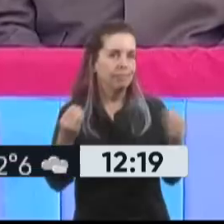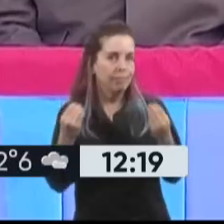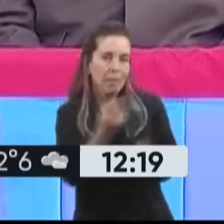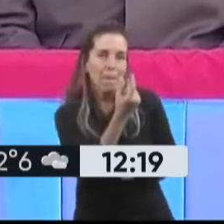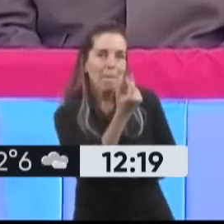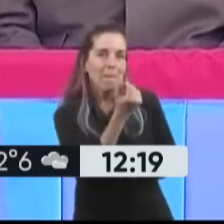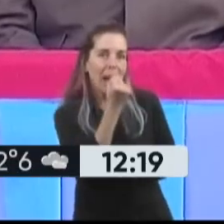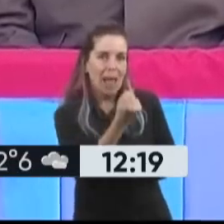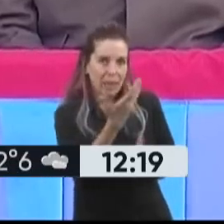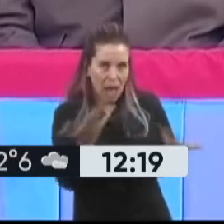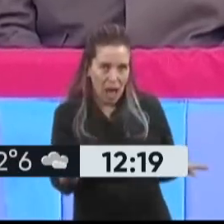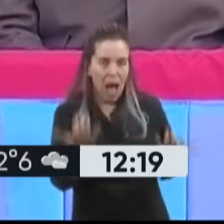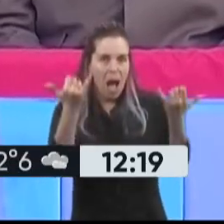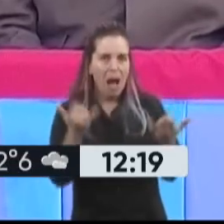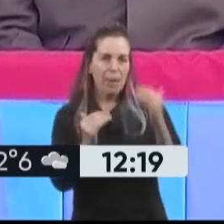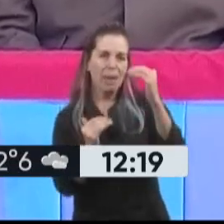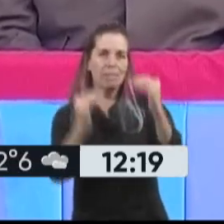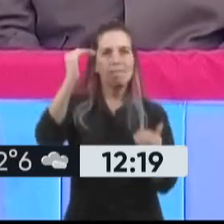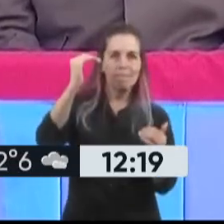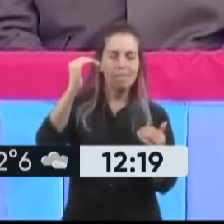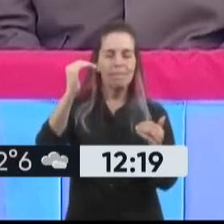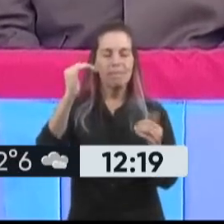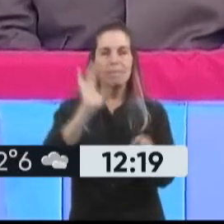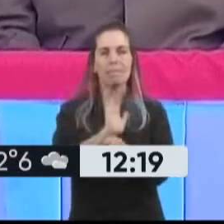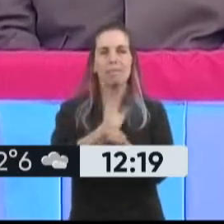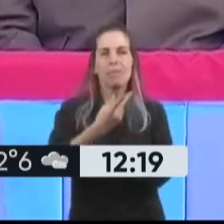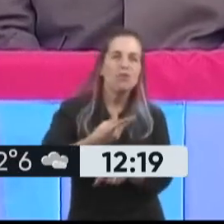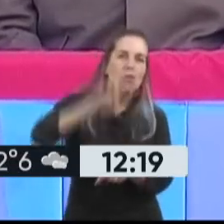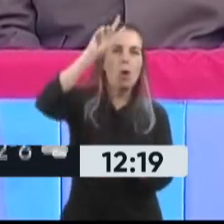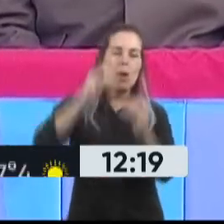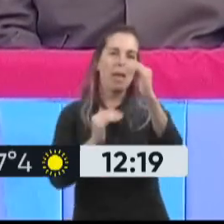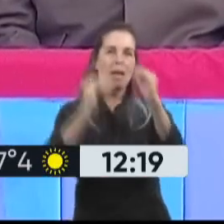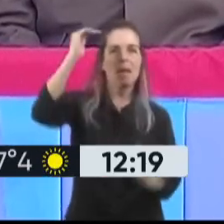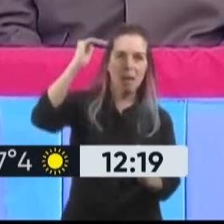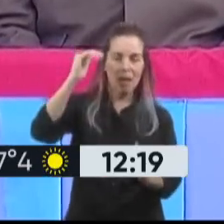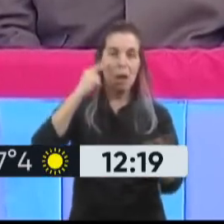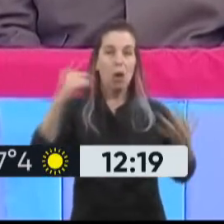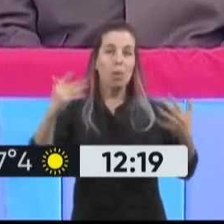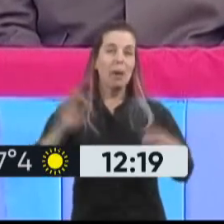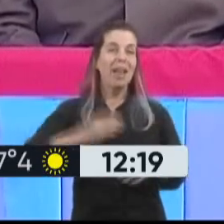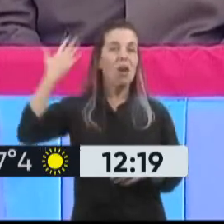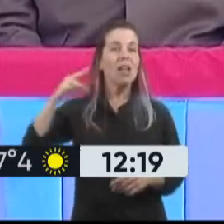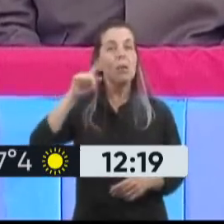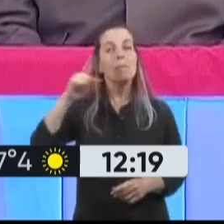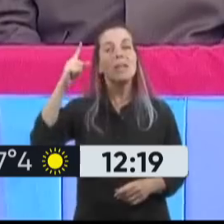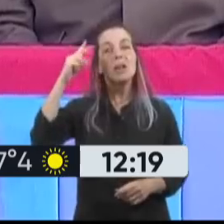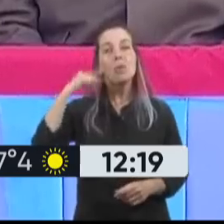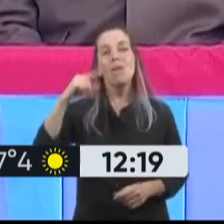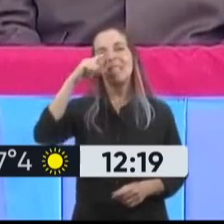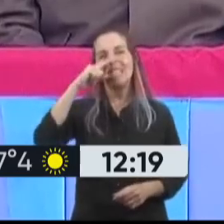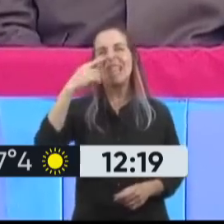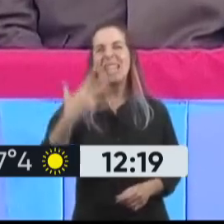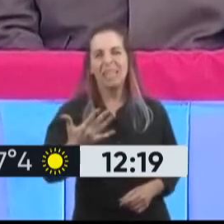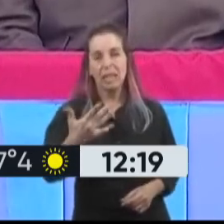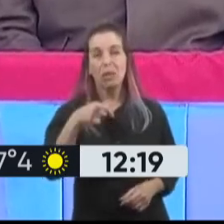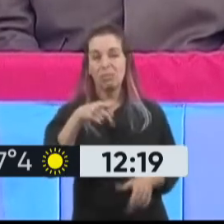monetario teníamos un desequilibrio que era el doble del que teníamos en el año 75, situación